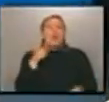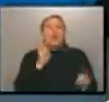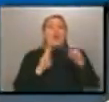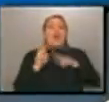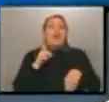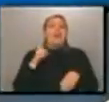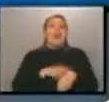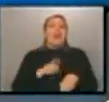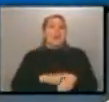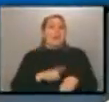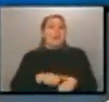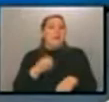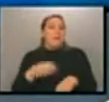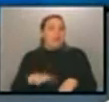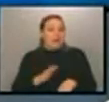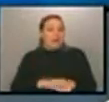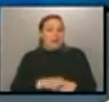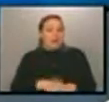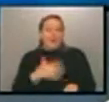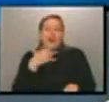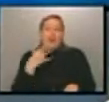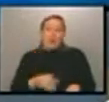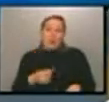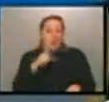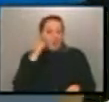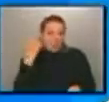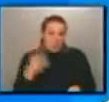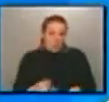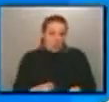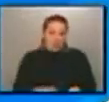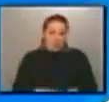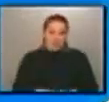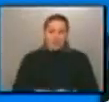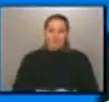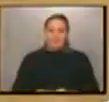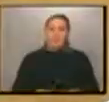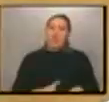digamos haciendo un verdadero circo, un verdadero papelón, Jorge. No hay que caer en ese circo. No, tal cual.